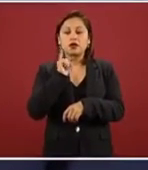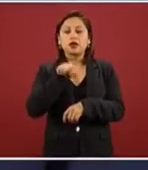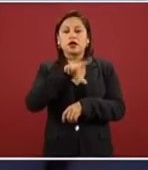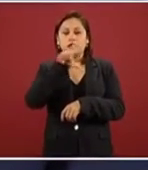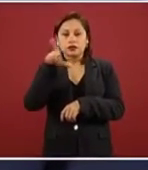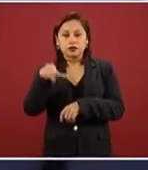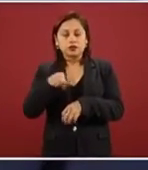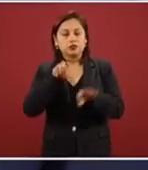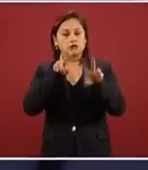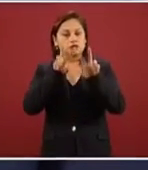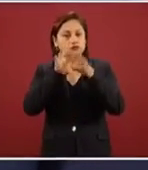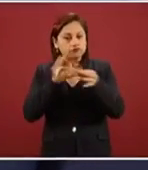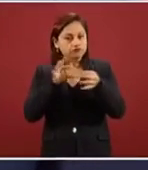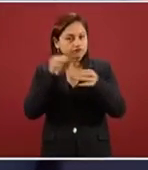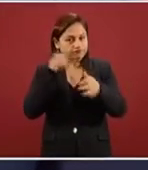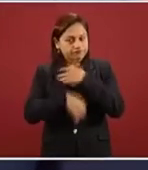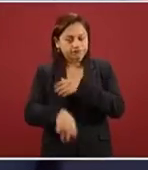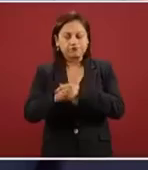que